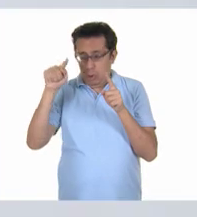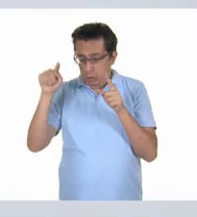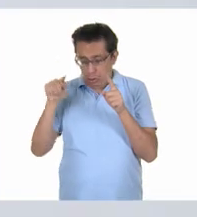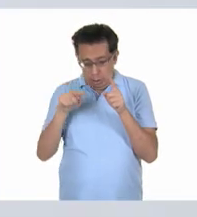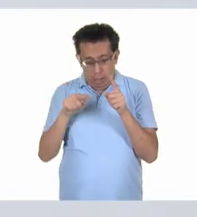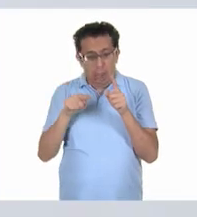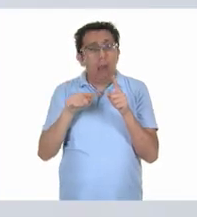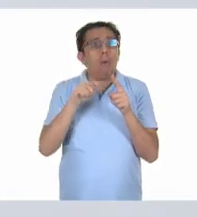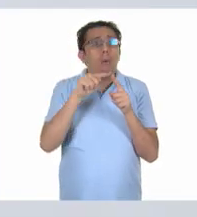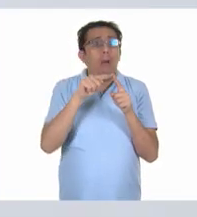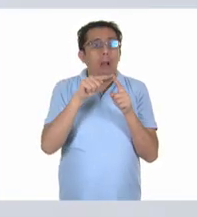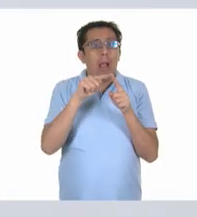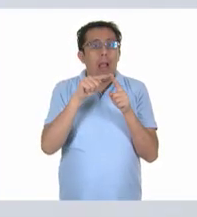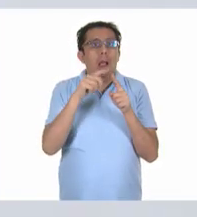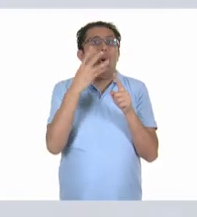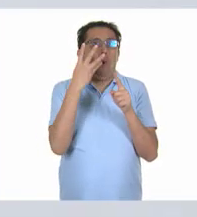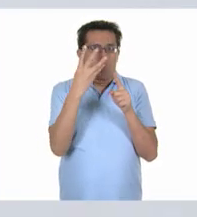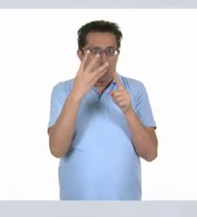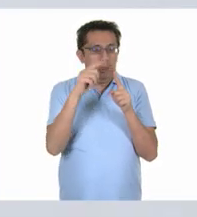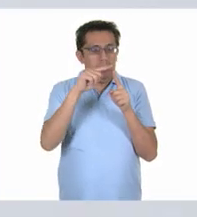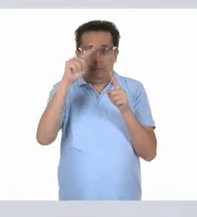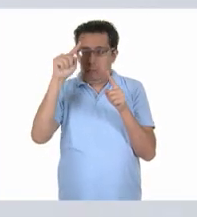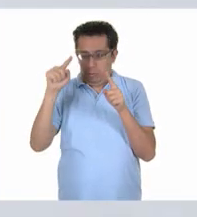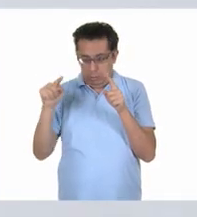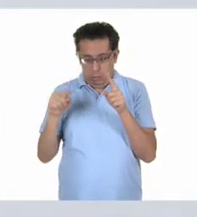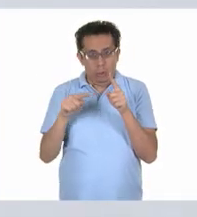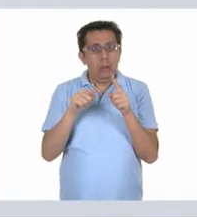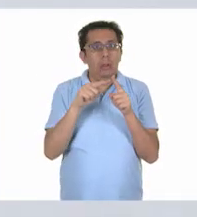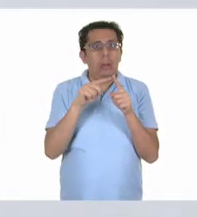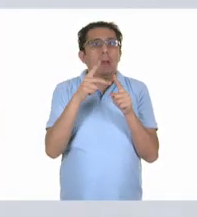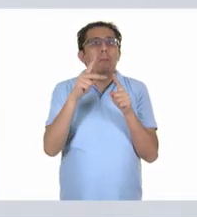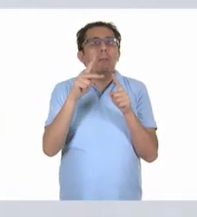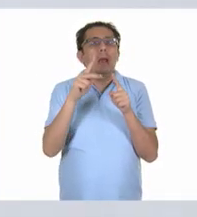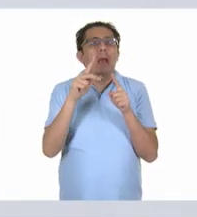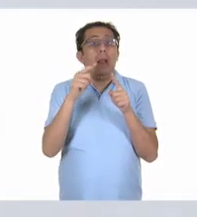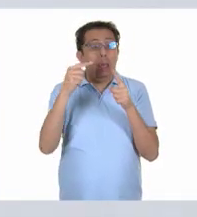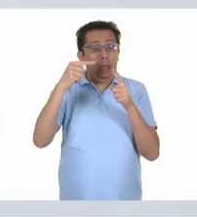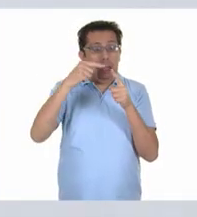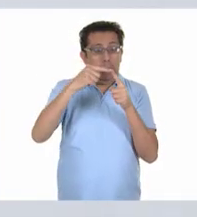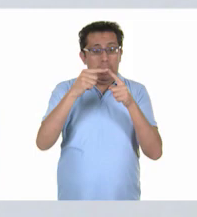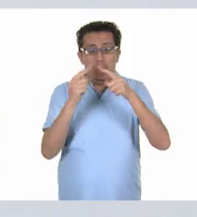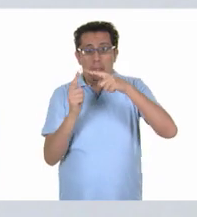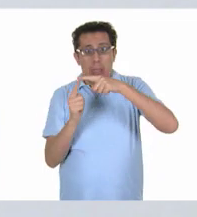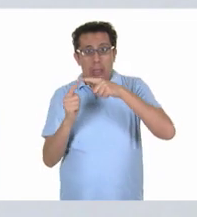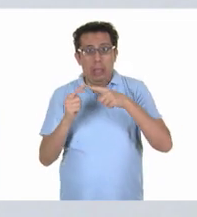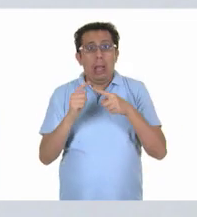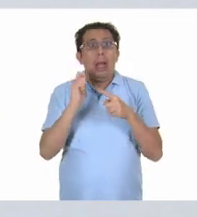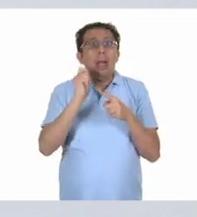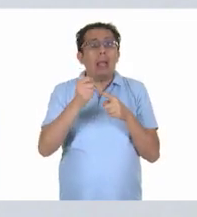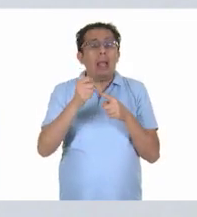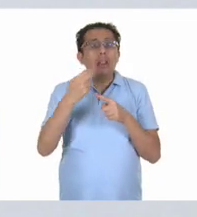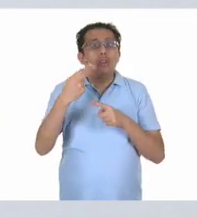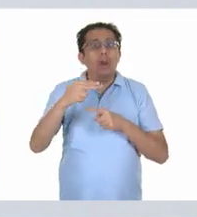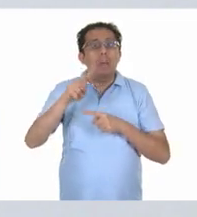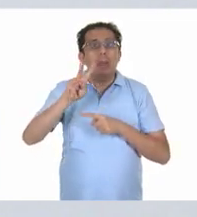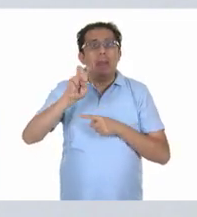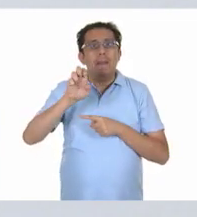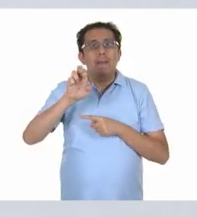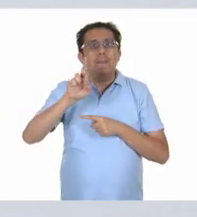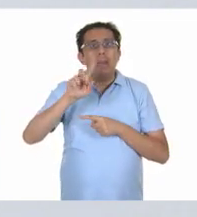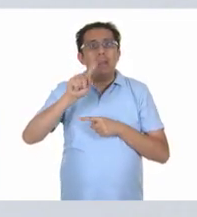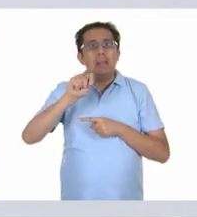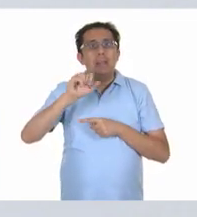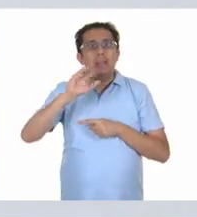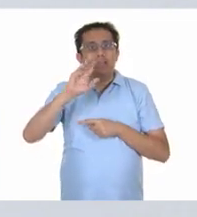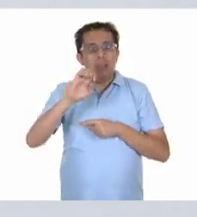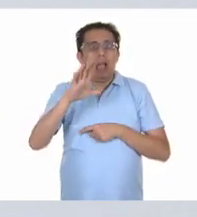tiene una, dos, tres, cuatro aristas. Y recuerden que en las uniones de las aristas están los vértices,